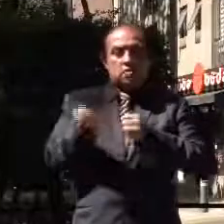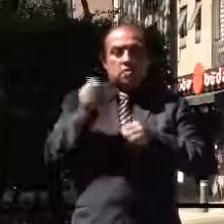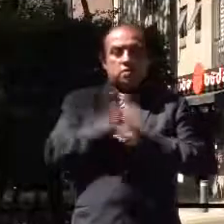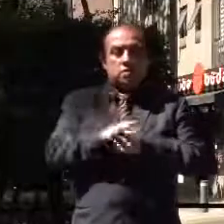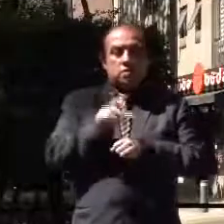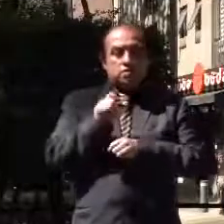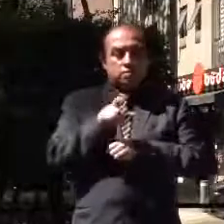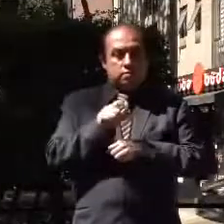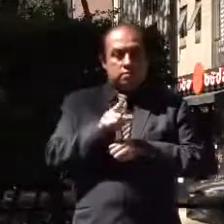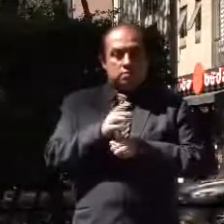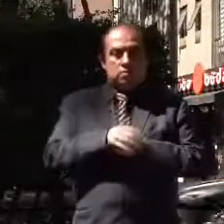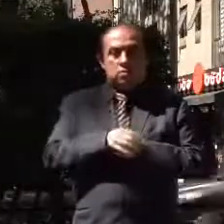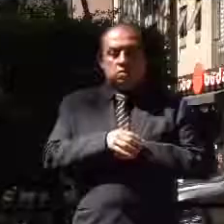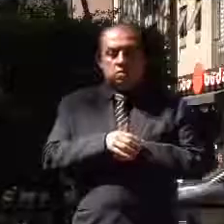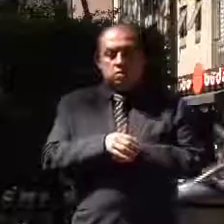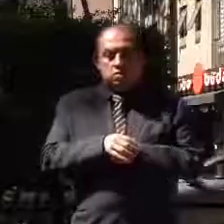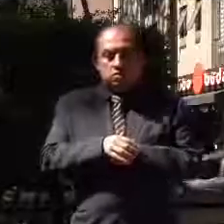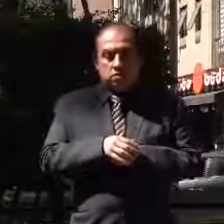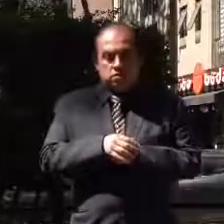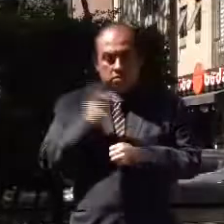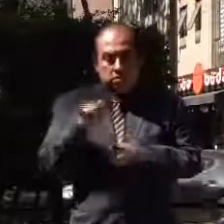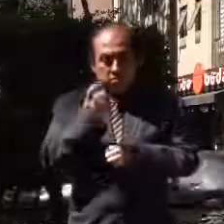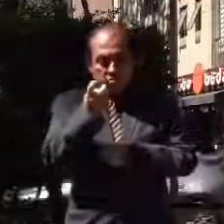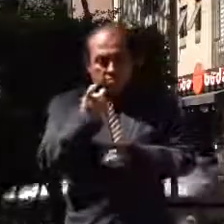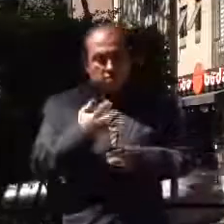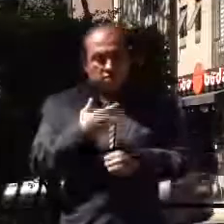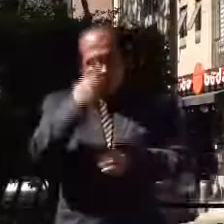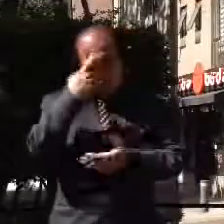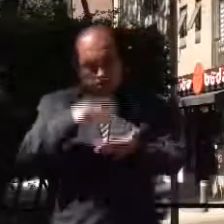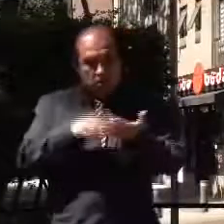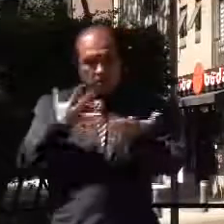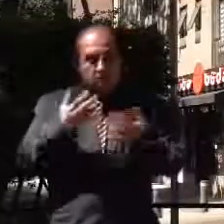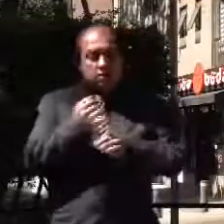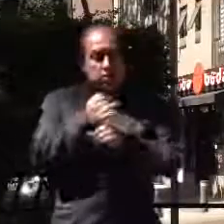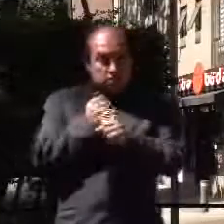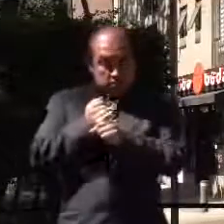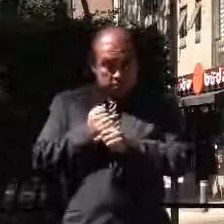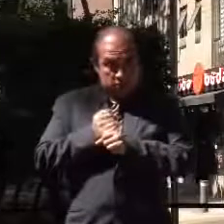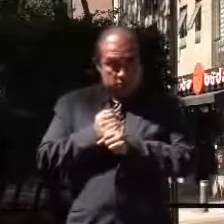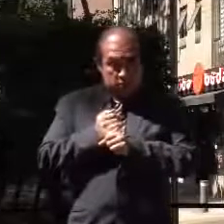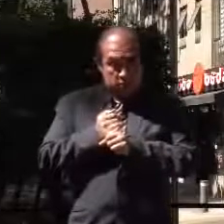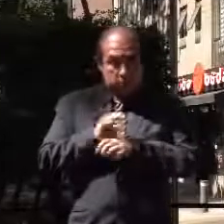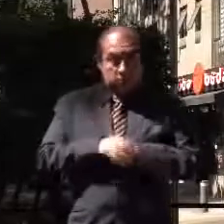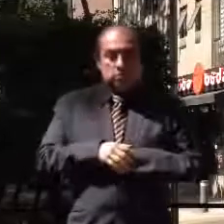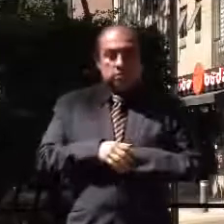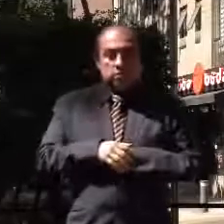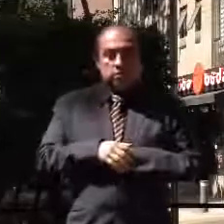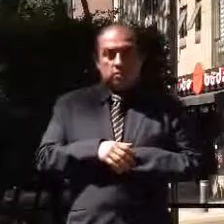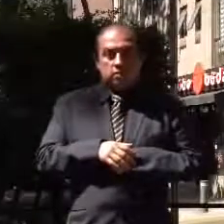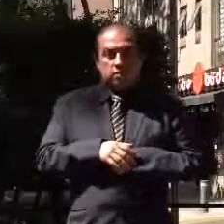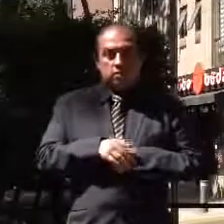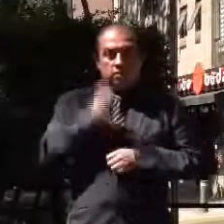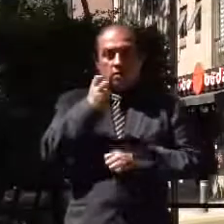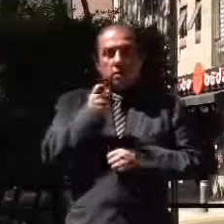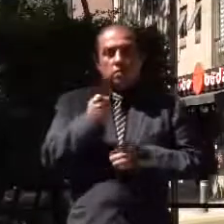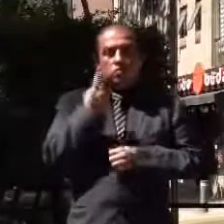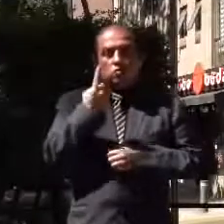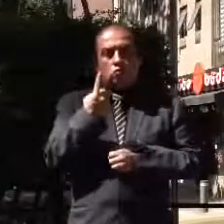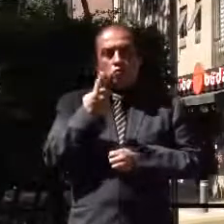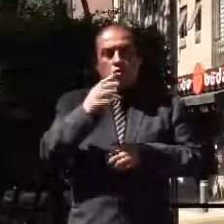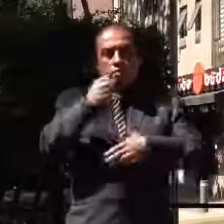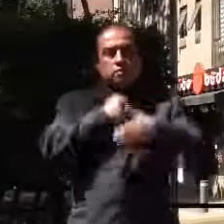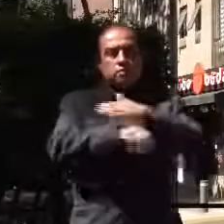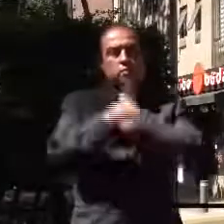su opinión al respecto. Bueno, yo creo que se tienen que hacer las investigaciones, es una detención de la